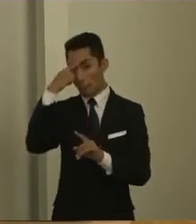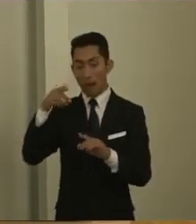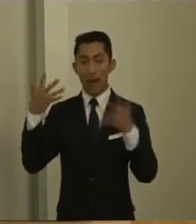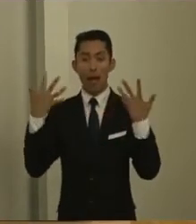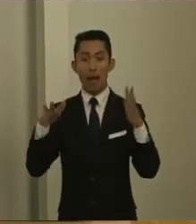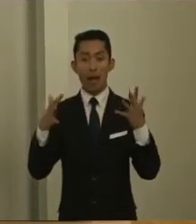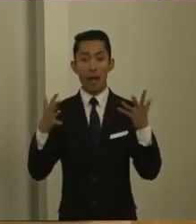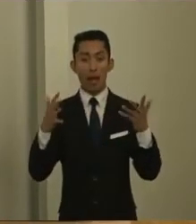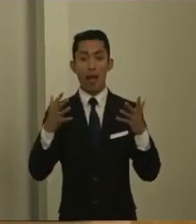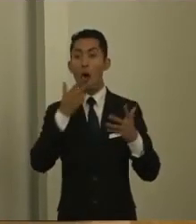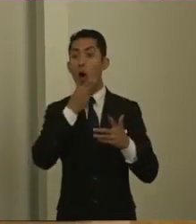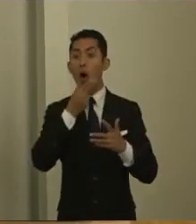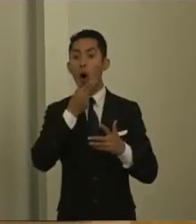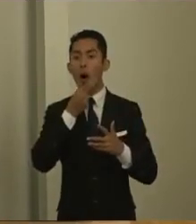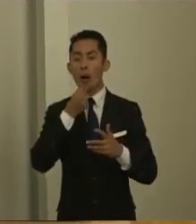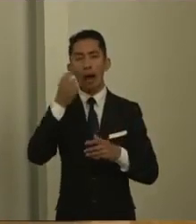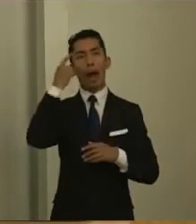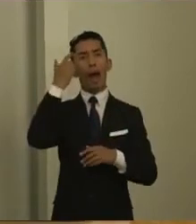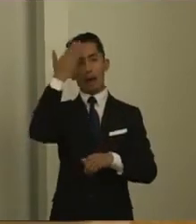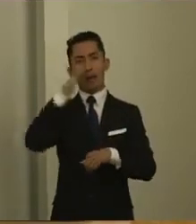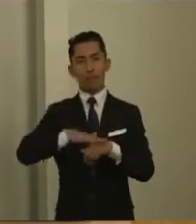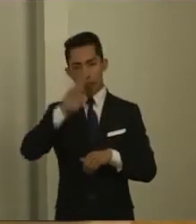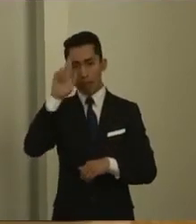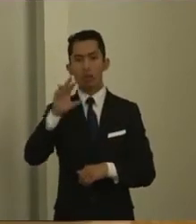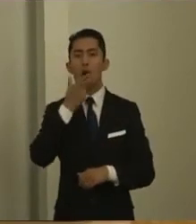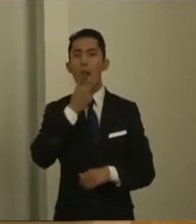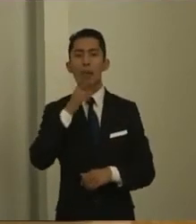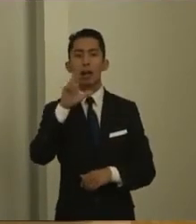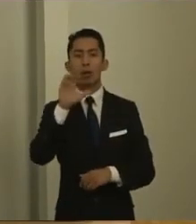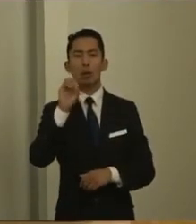de rodolfo stavenhagen muchas gracias por su atención